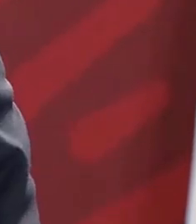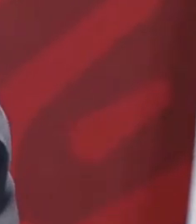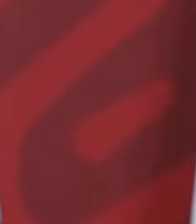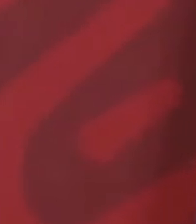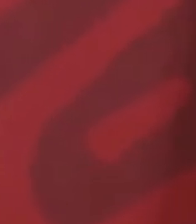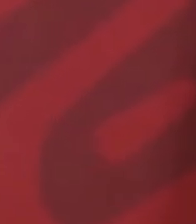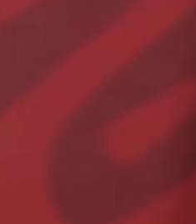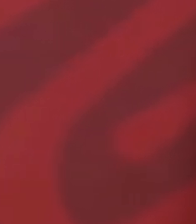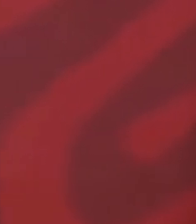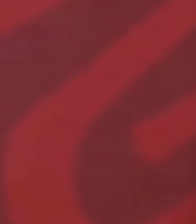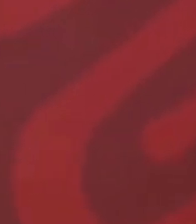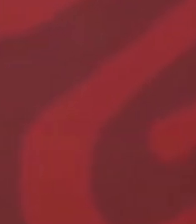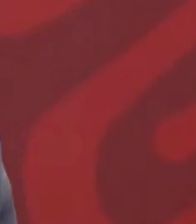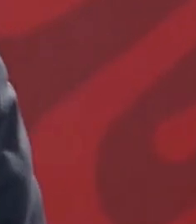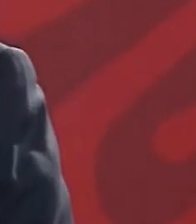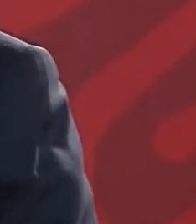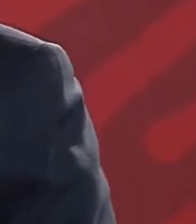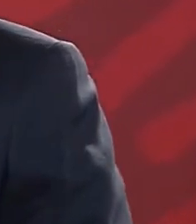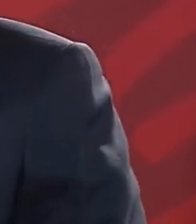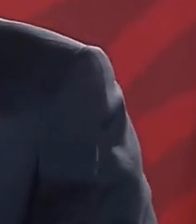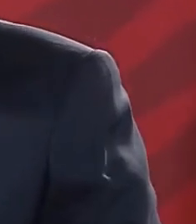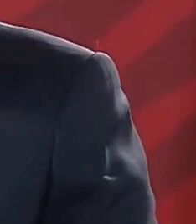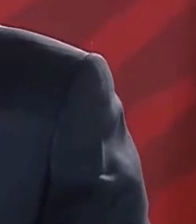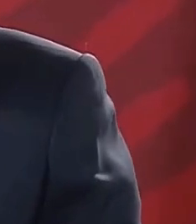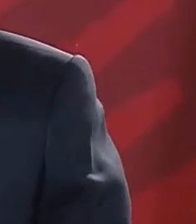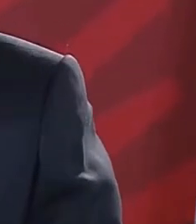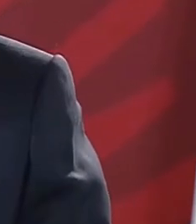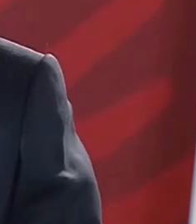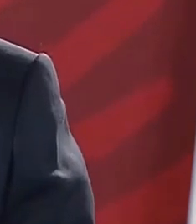agarraron la bandera de oponerse